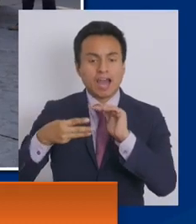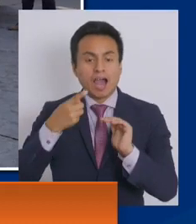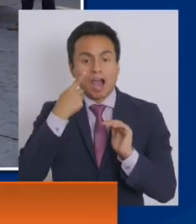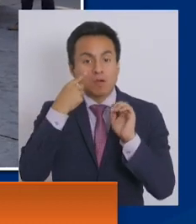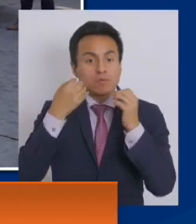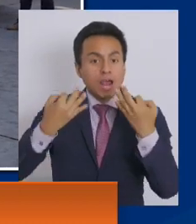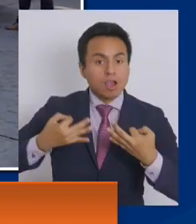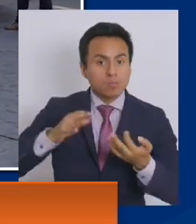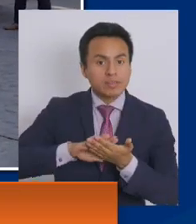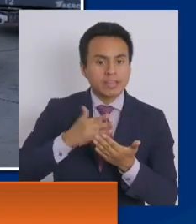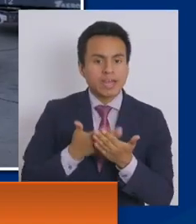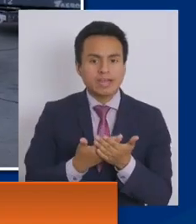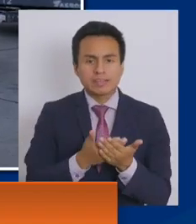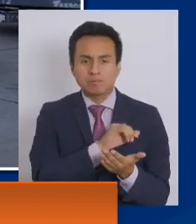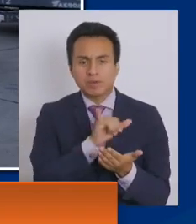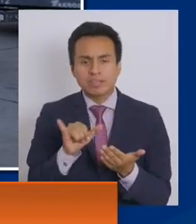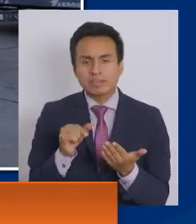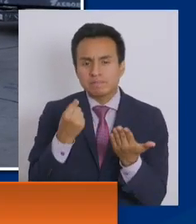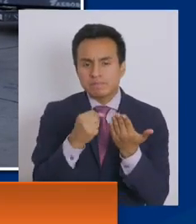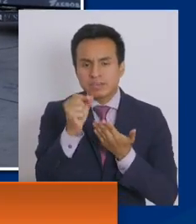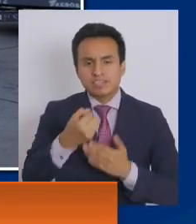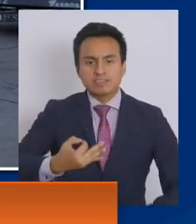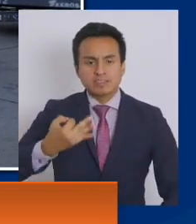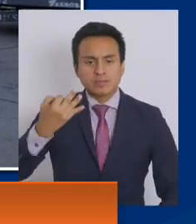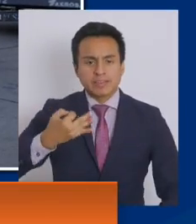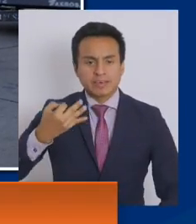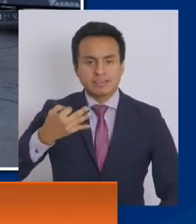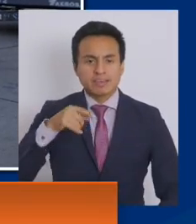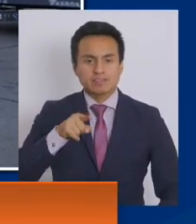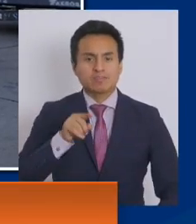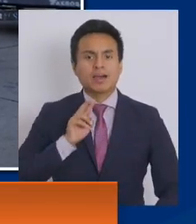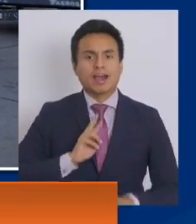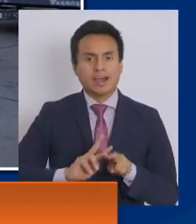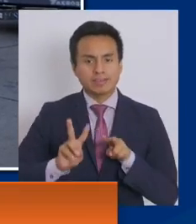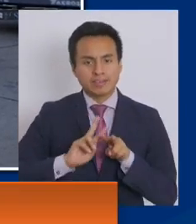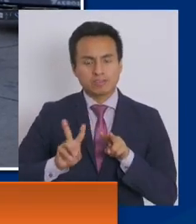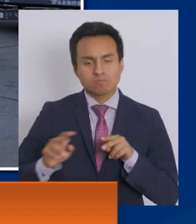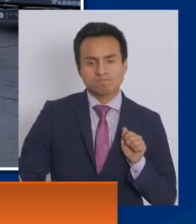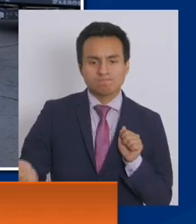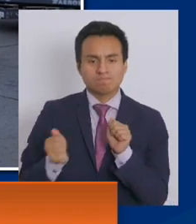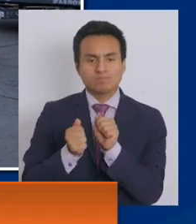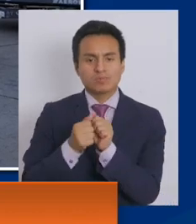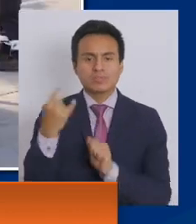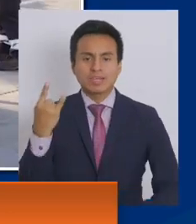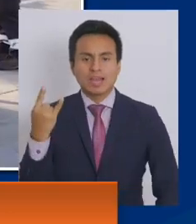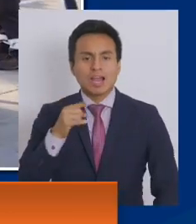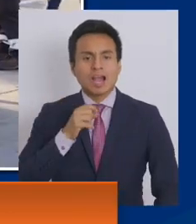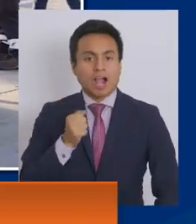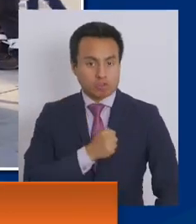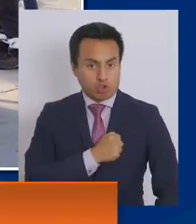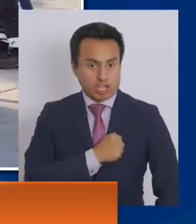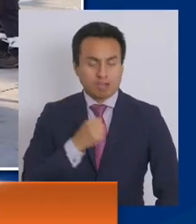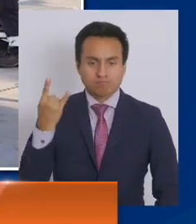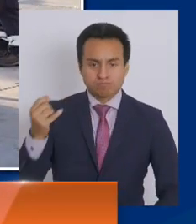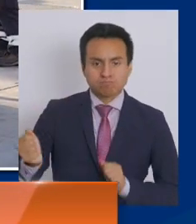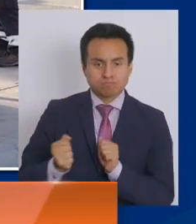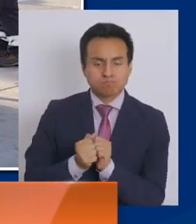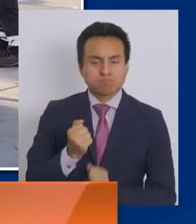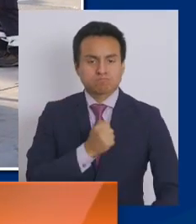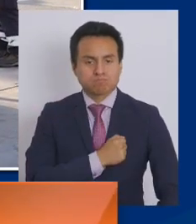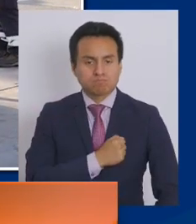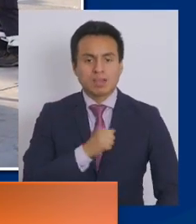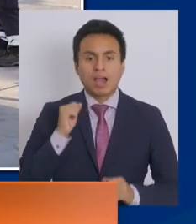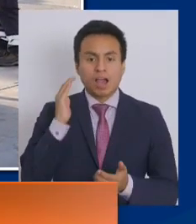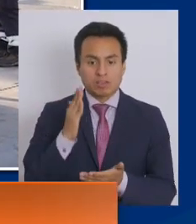su eficacia y comprobar también su seguridad. Esto lo estamos haciendo de la mano con la Universidad Católica, quien a la fecha ya